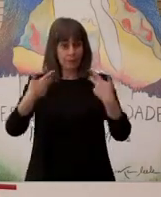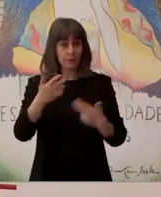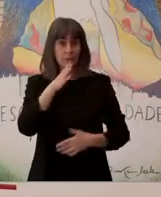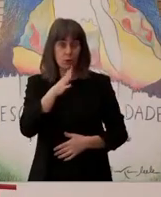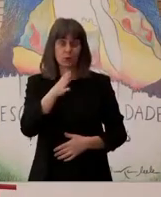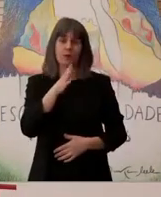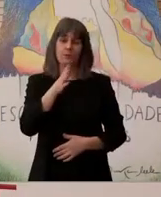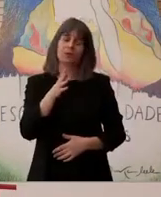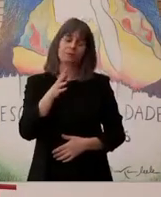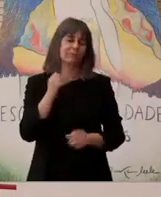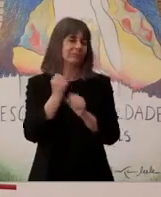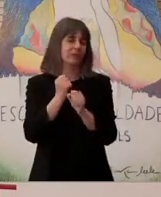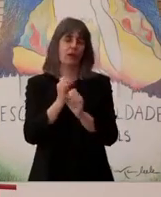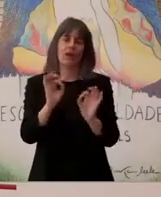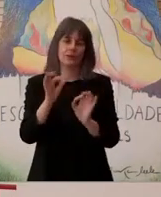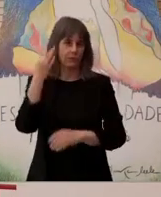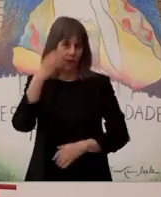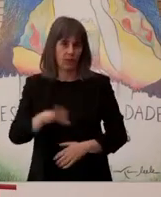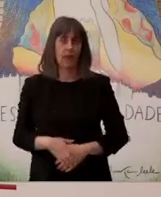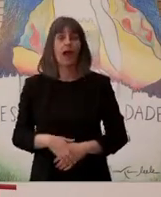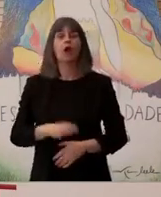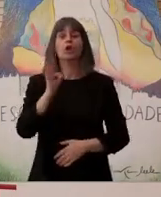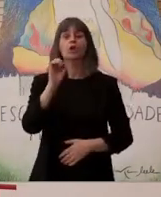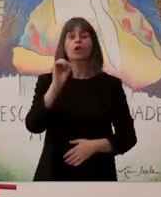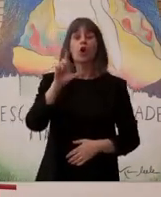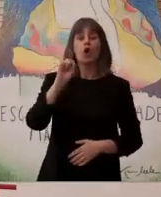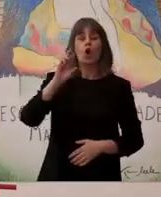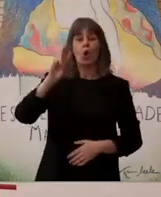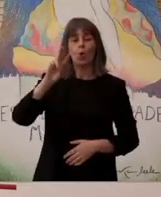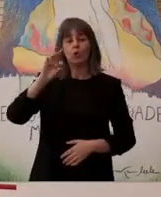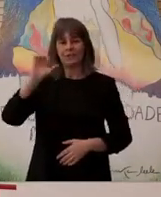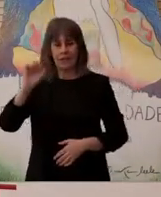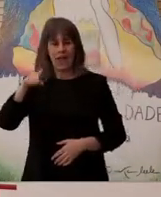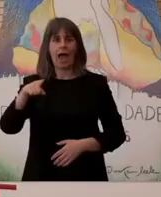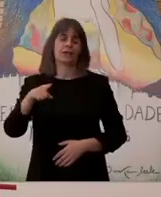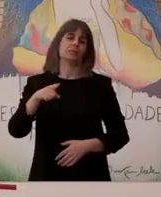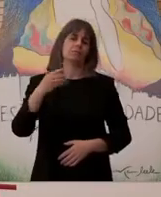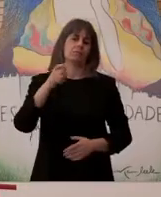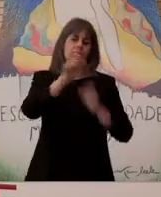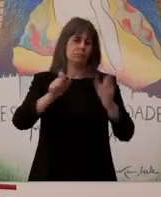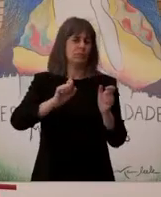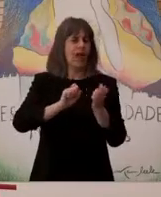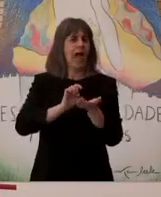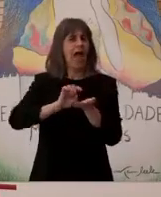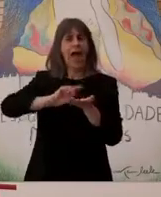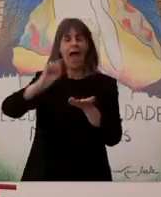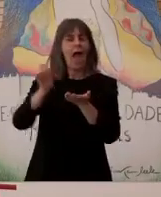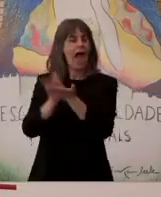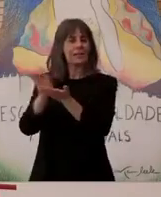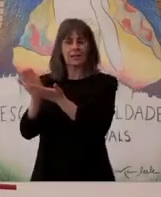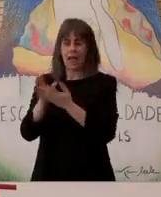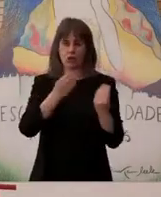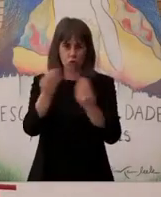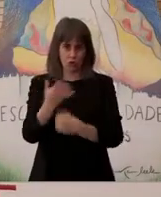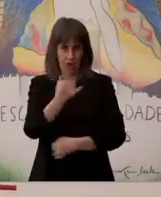son en gran parte por Francia en toulouse había hoy 30.000 exiliados no departamento de ortigajones y Eva y Conocí una realidad democrática que no sabía